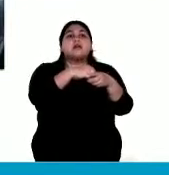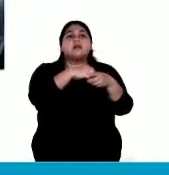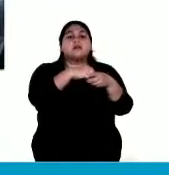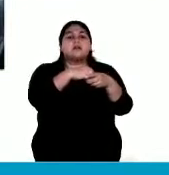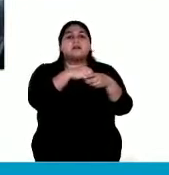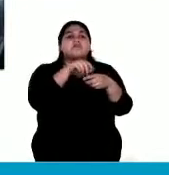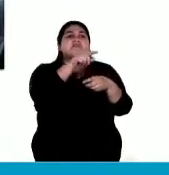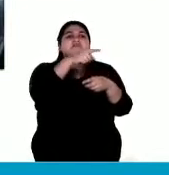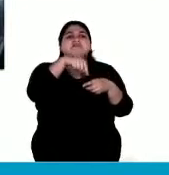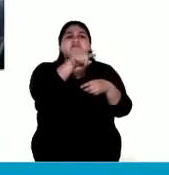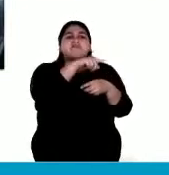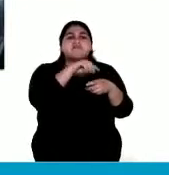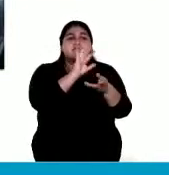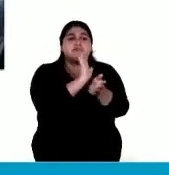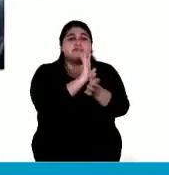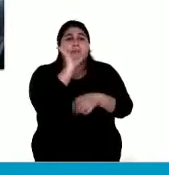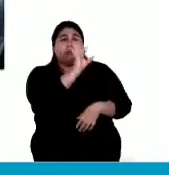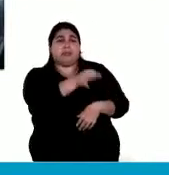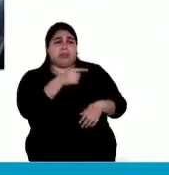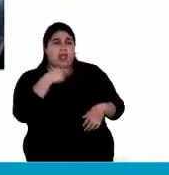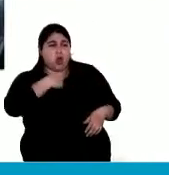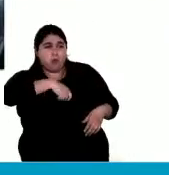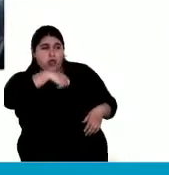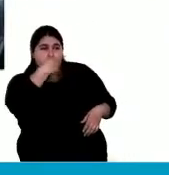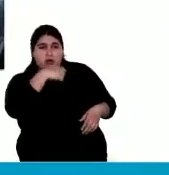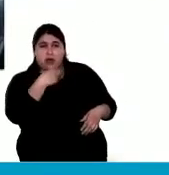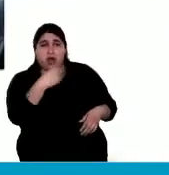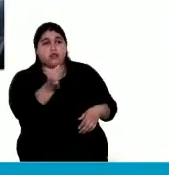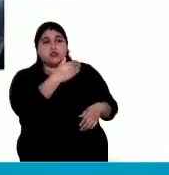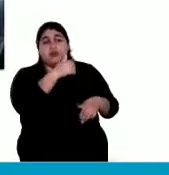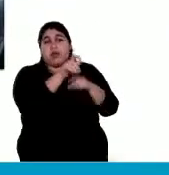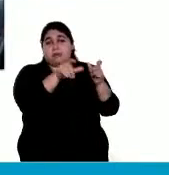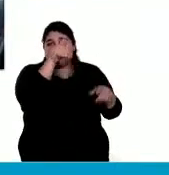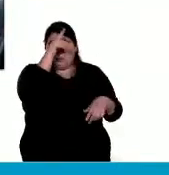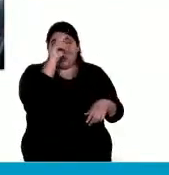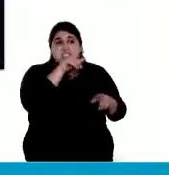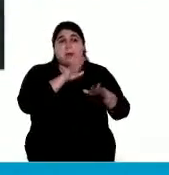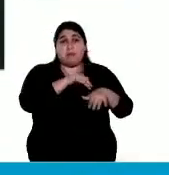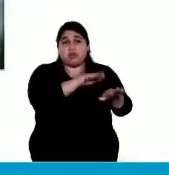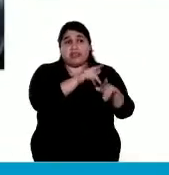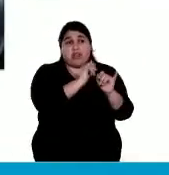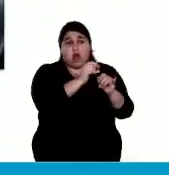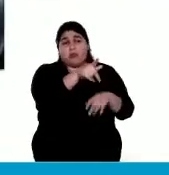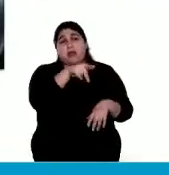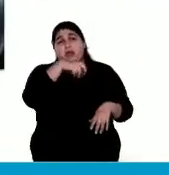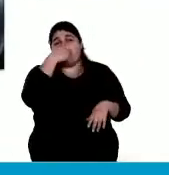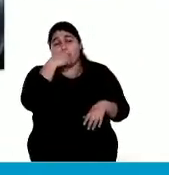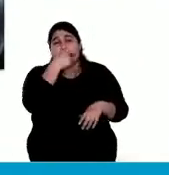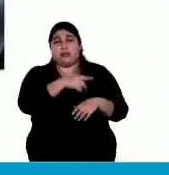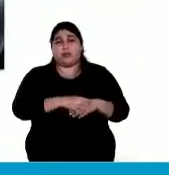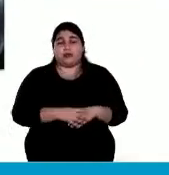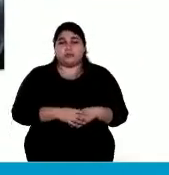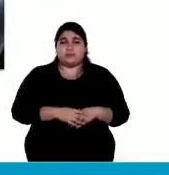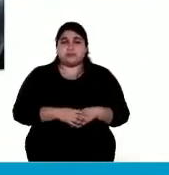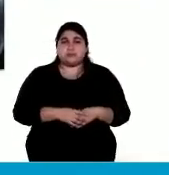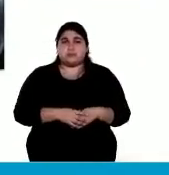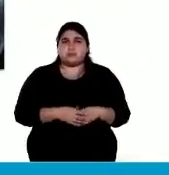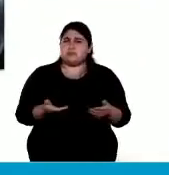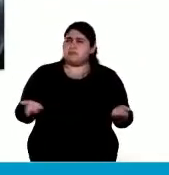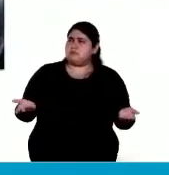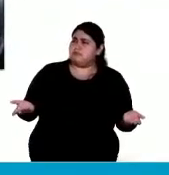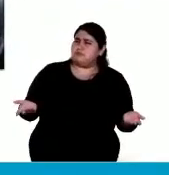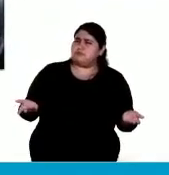estaban bajo los efectos de las drogas, eran drogadictos. Yo digo, ¿qué hizo